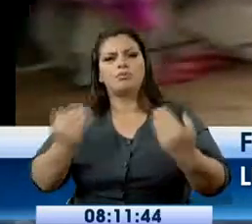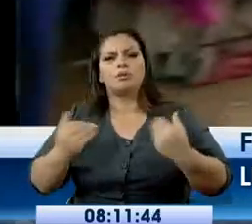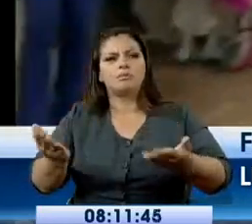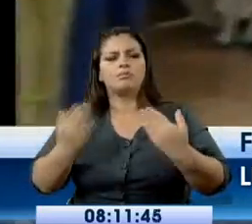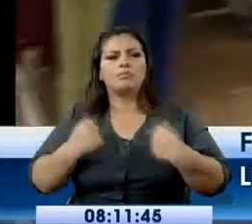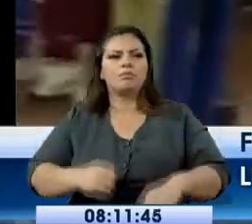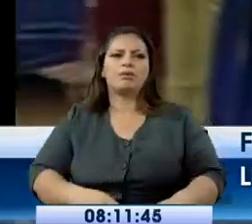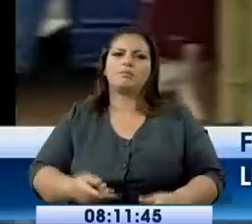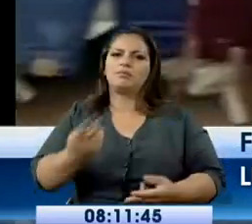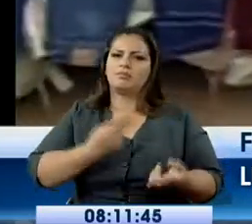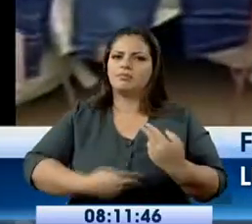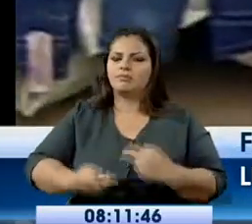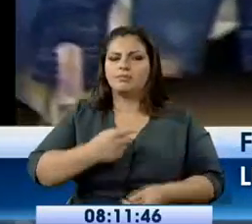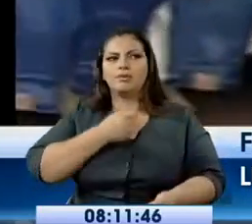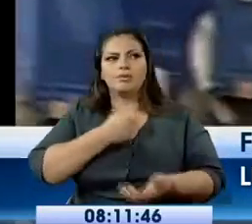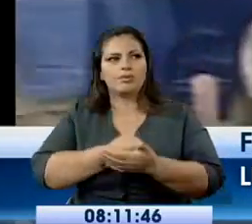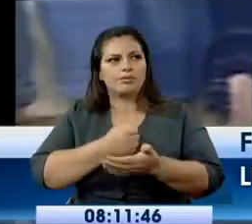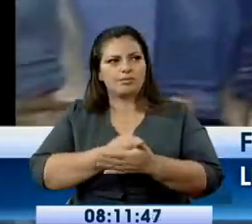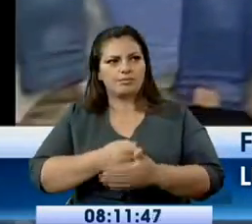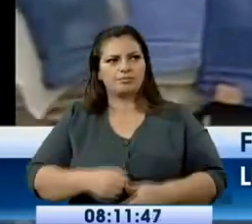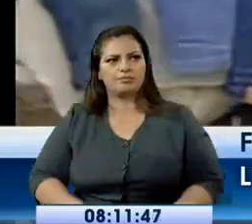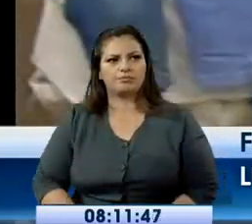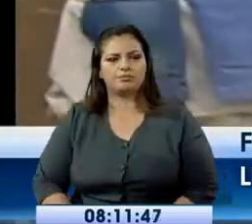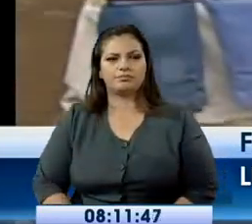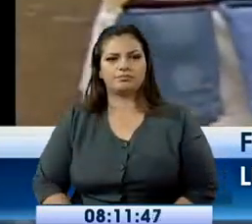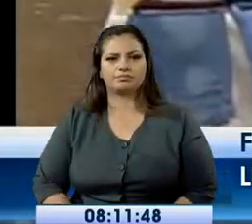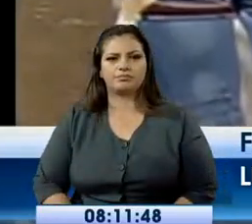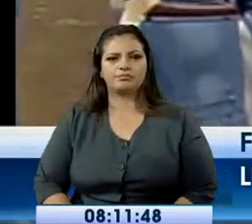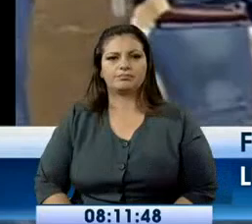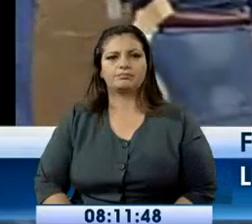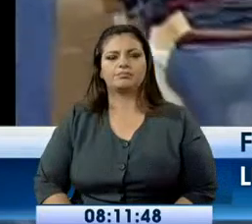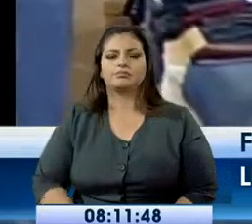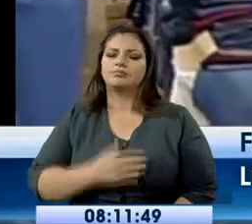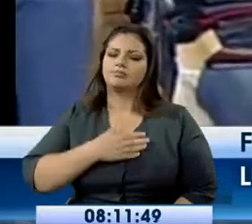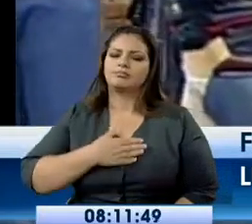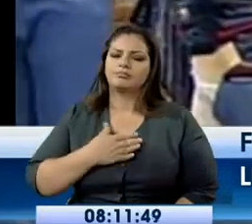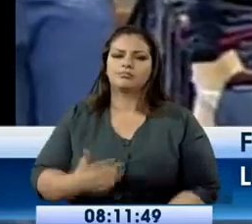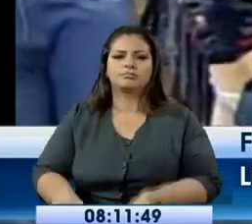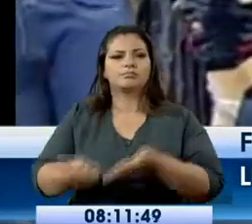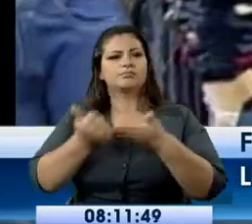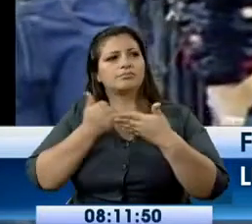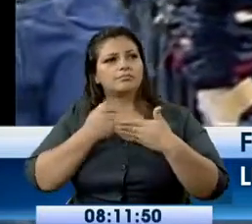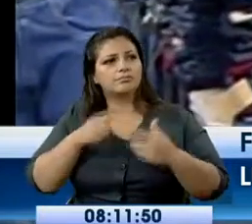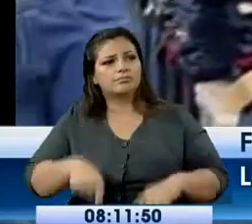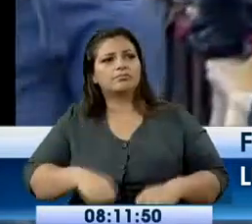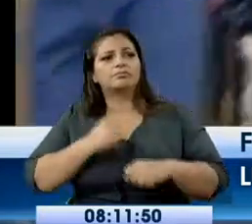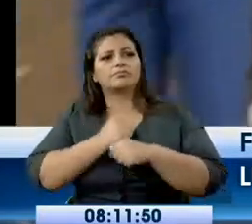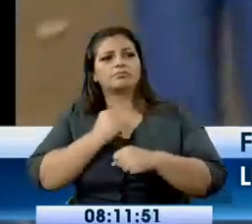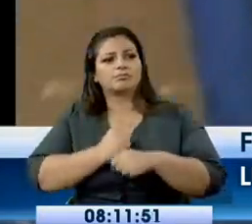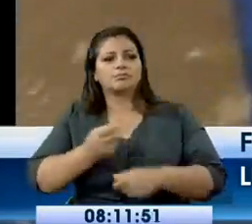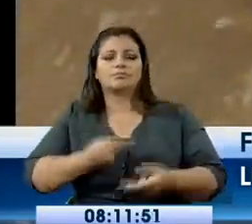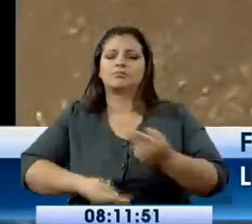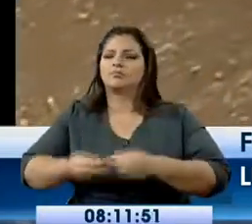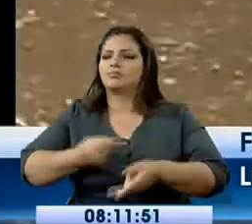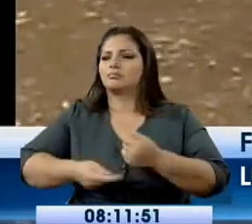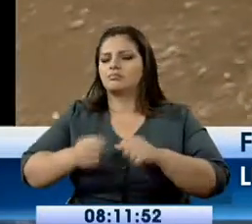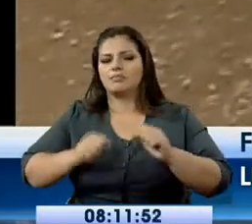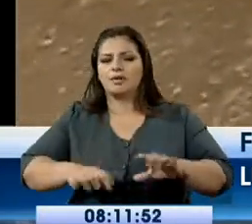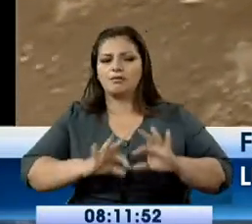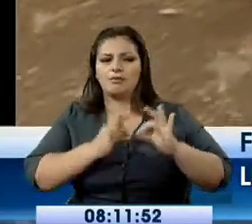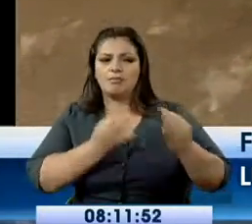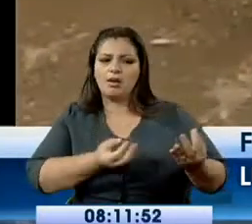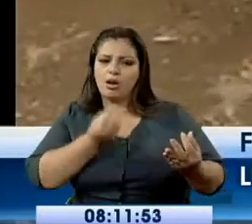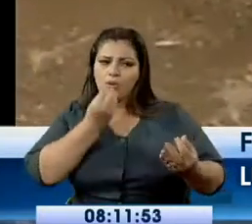visitarnos. Estamos acá, que no se olviden de nosotros. Ayúdennos a regresar a nuestros, llevar el pan del día a nuestros